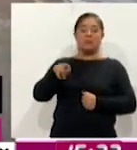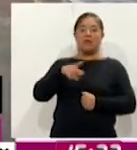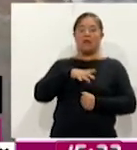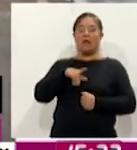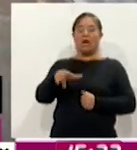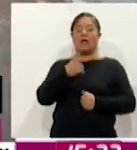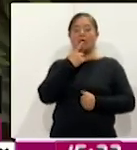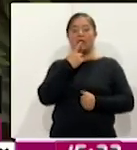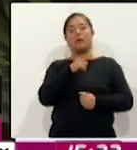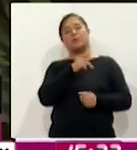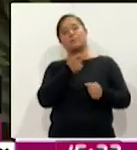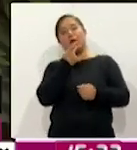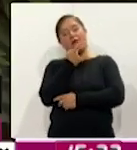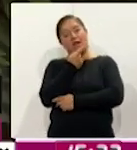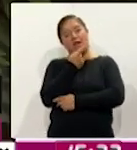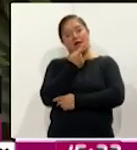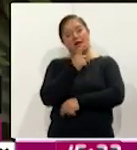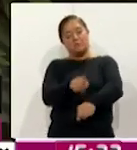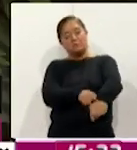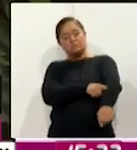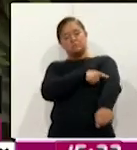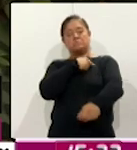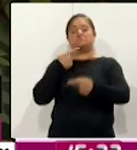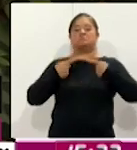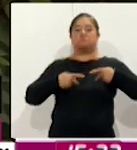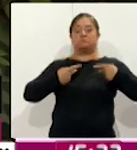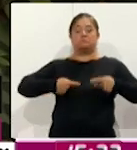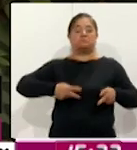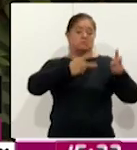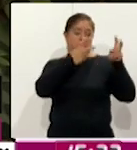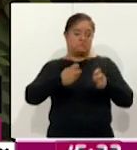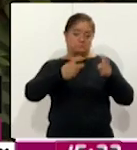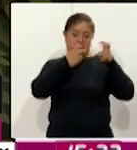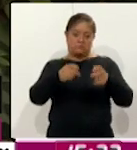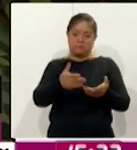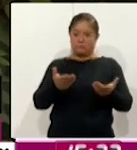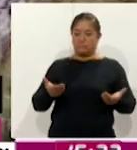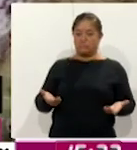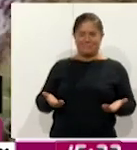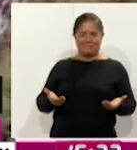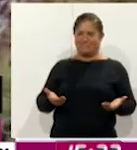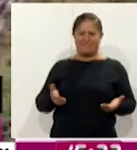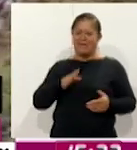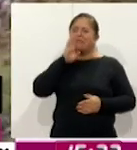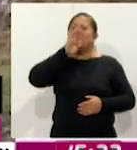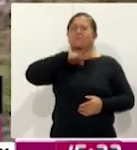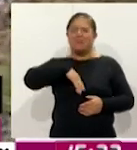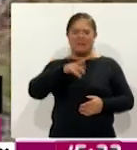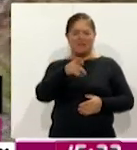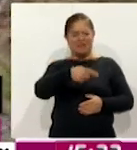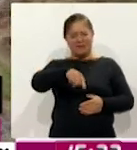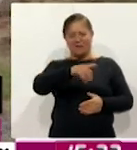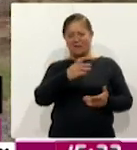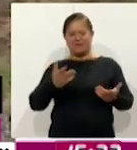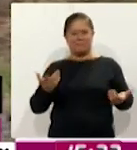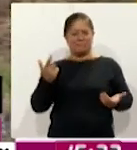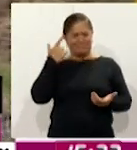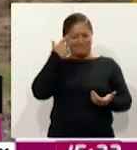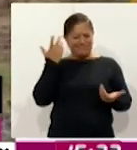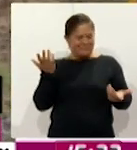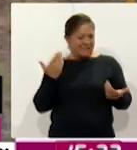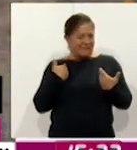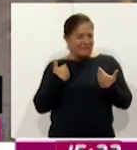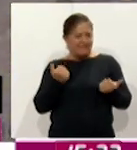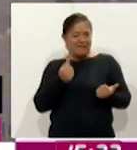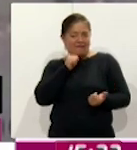de las personas vulneradas de las plataformas sintió que estaba fuera de contexto del tema, ya que por